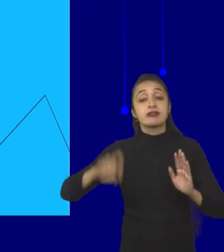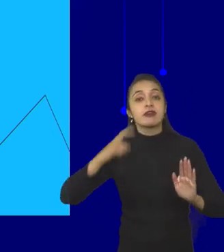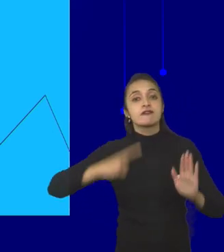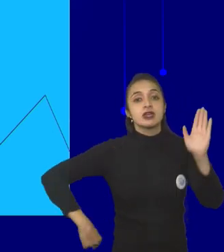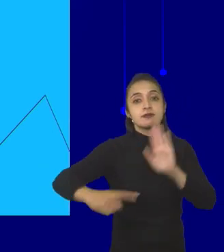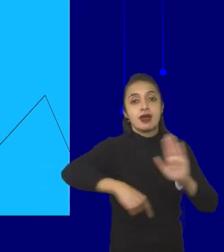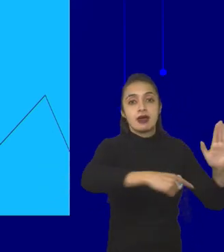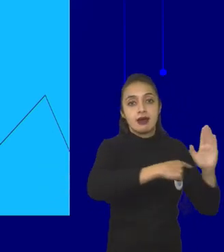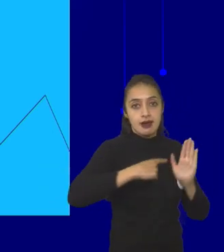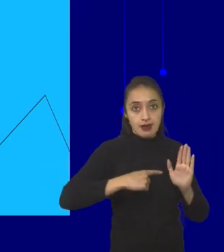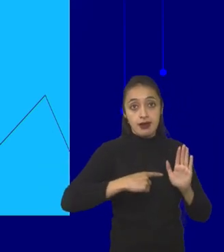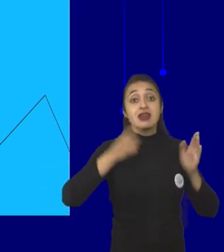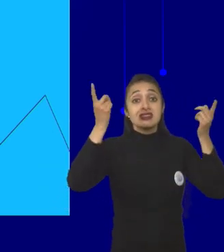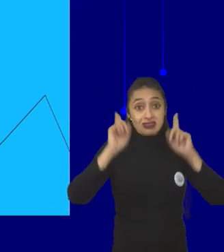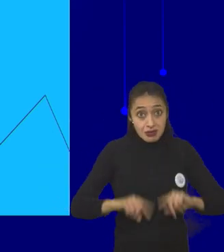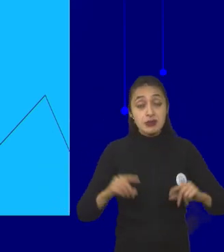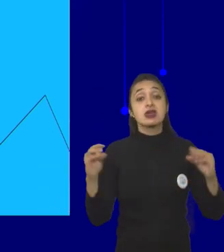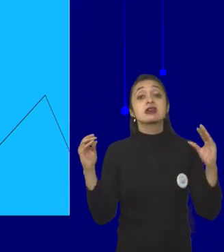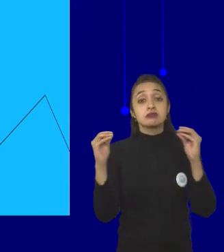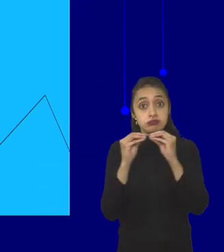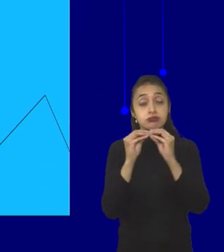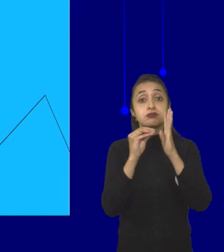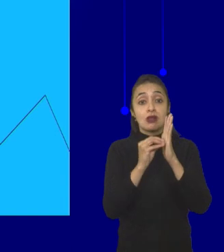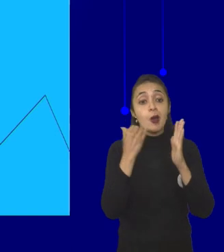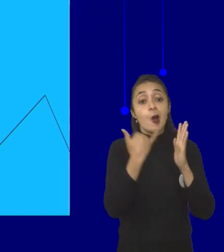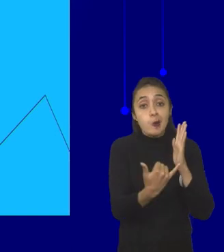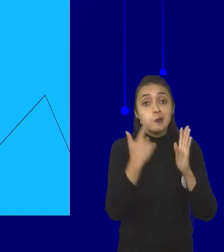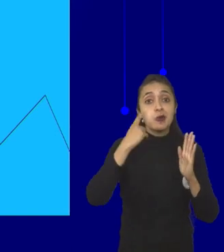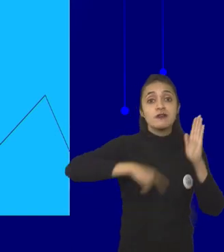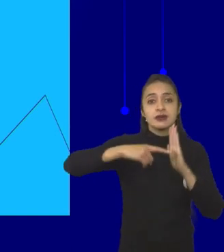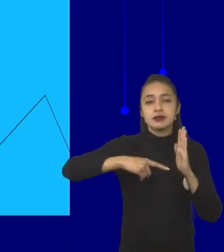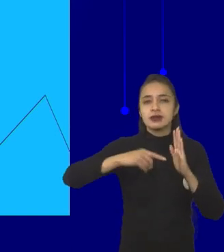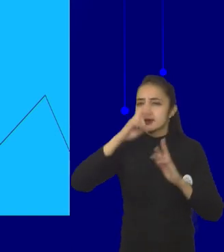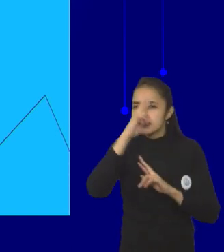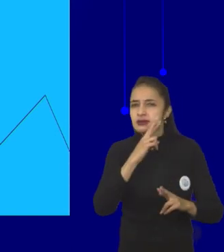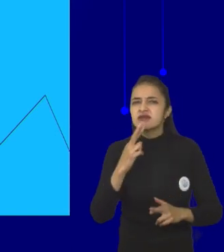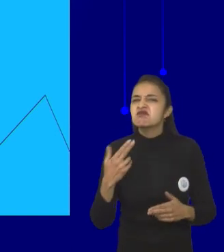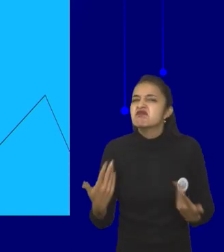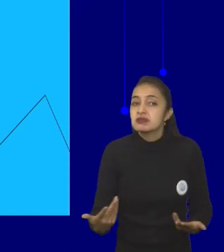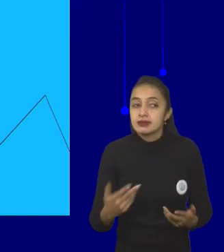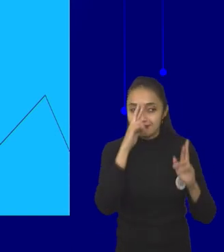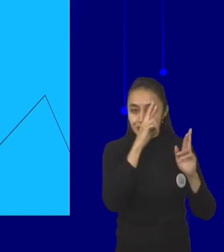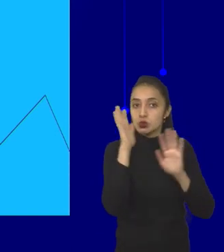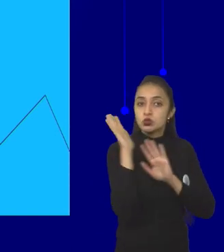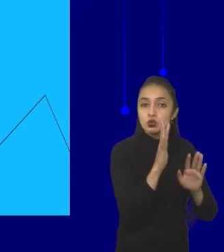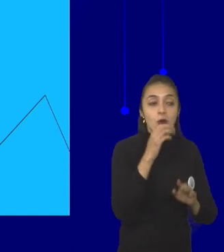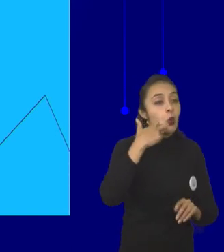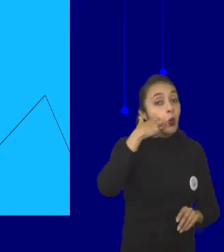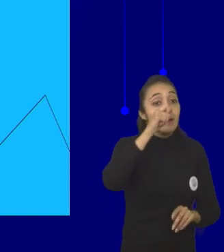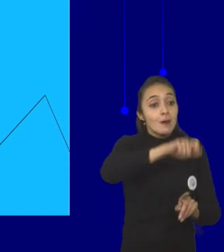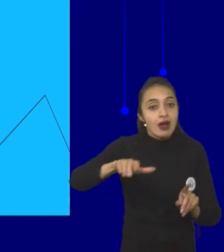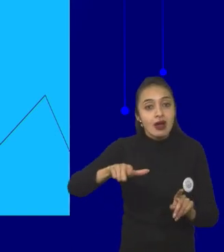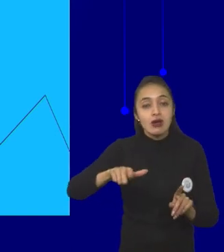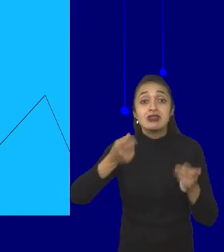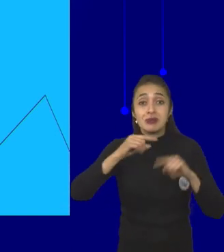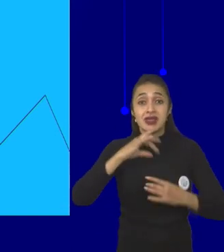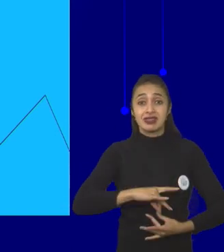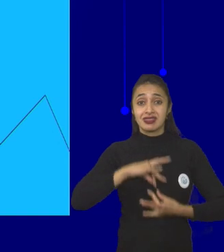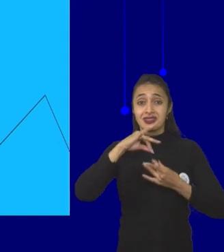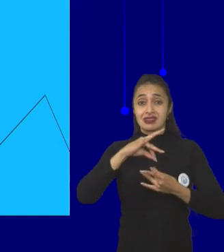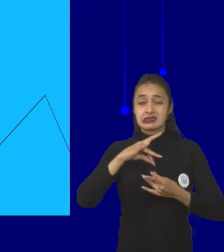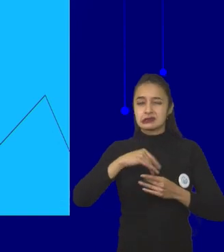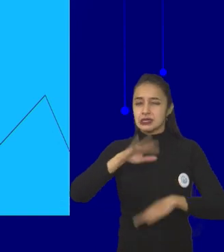que también las plataformas hacen firmar. El respeto, ¿por qué? Por el ser humano, por la dignidad. Y sobre todo en un